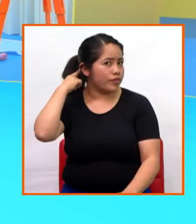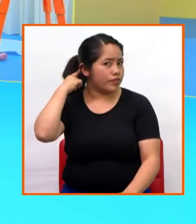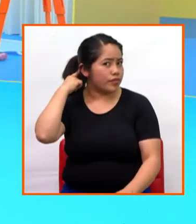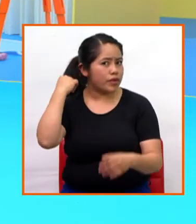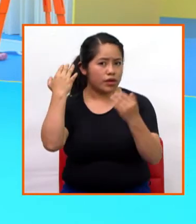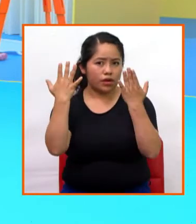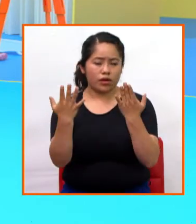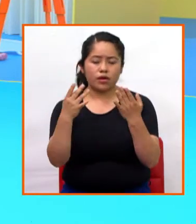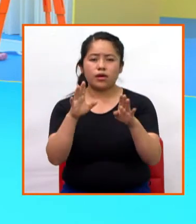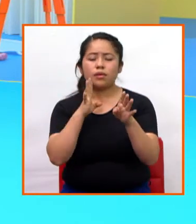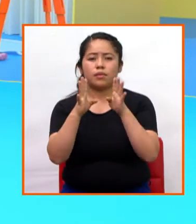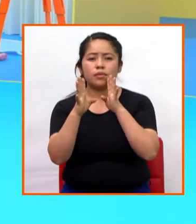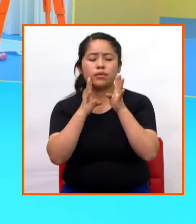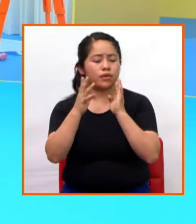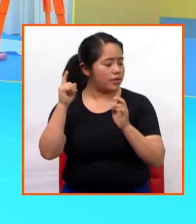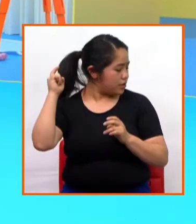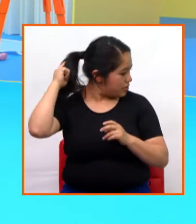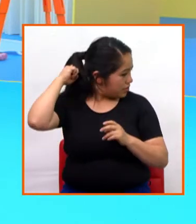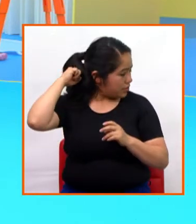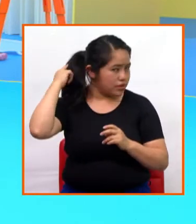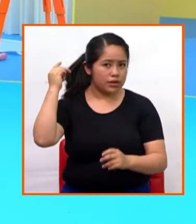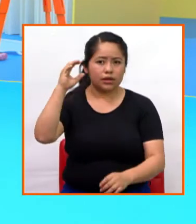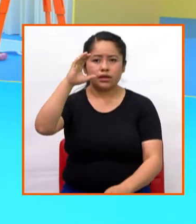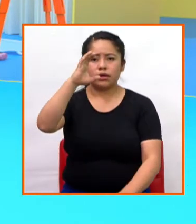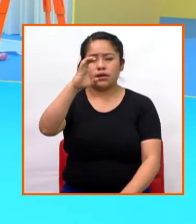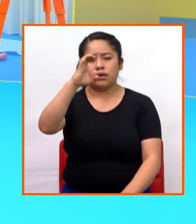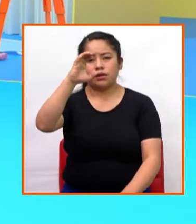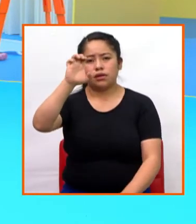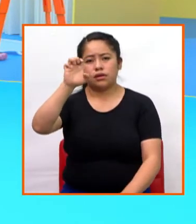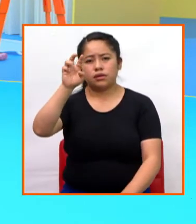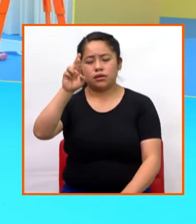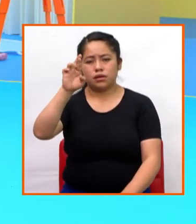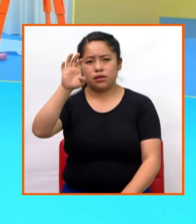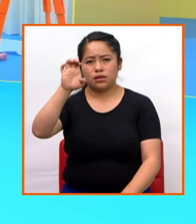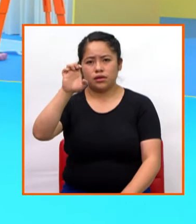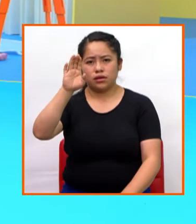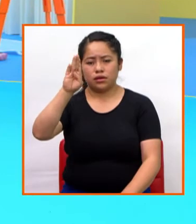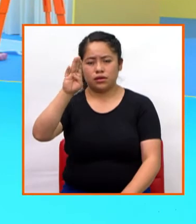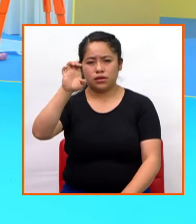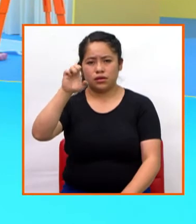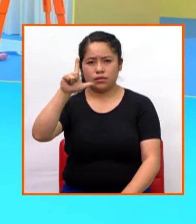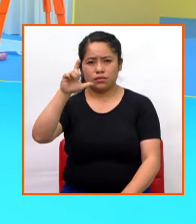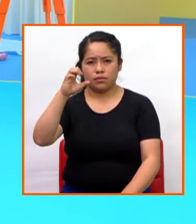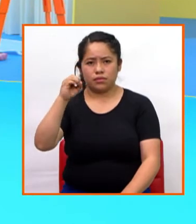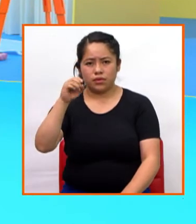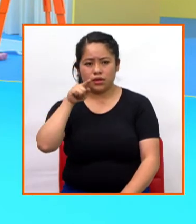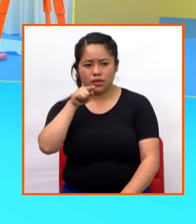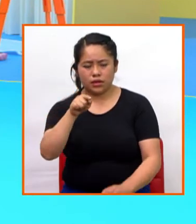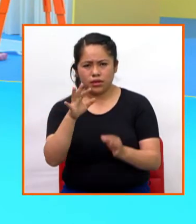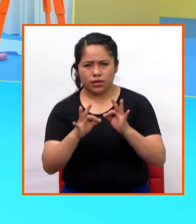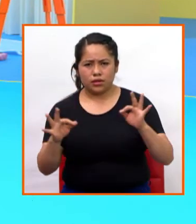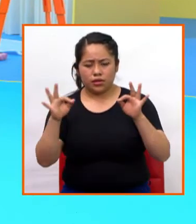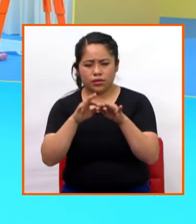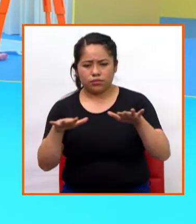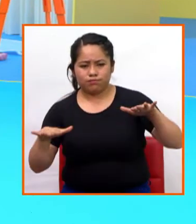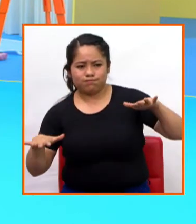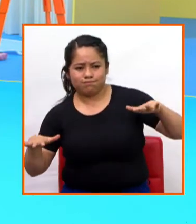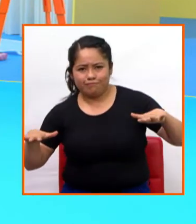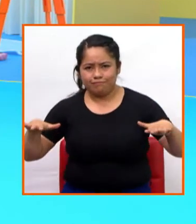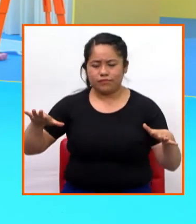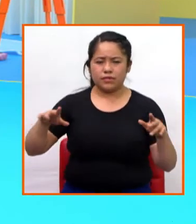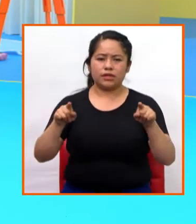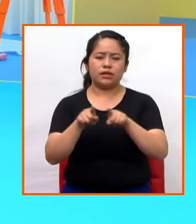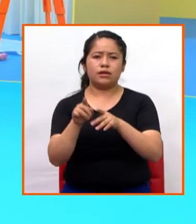cerebelo. El cerebelo tiene una función importante relacionada con el equilibrio y el control de movimientos. Gracias a él